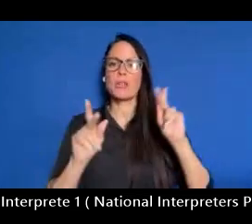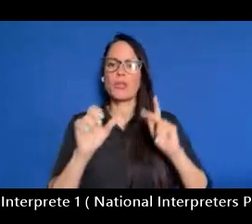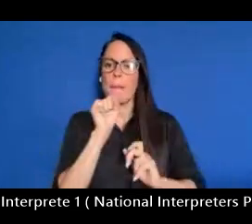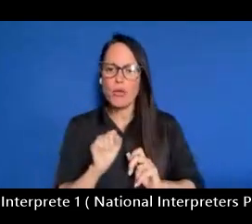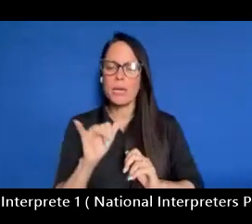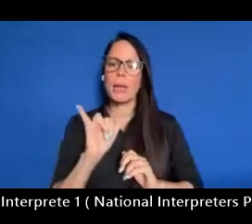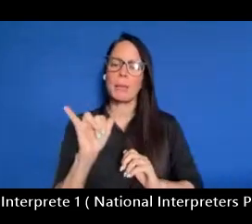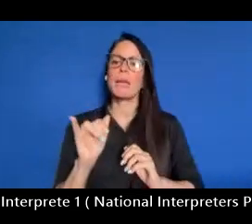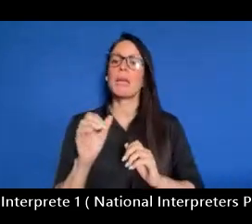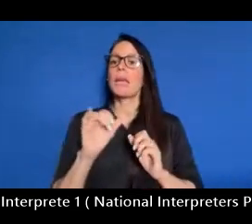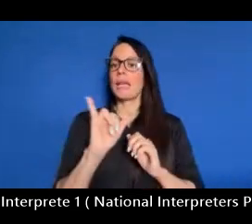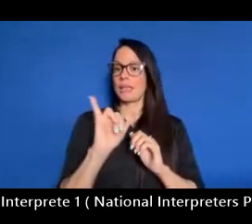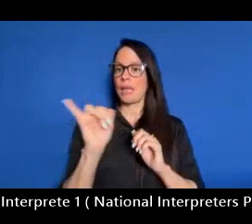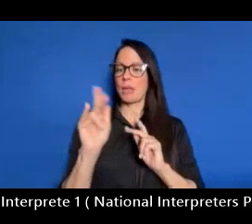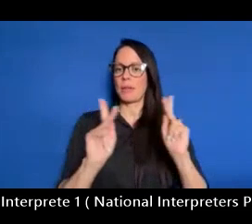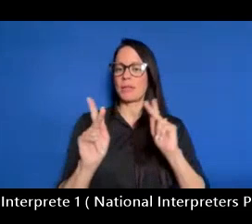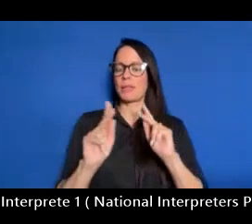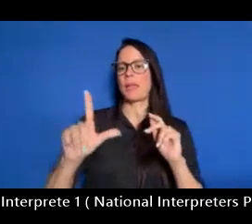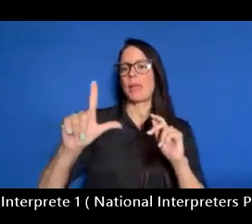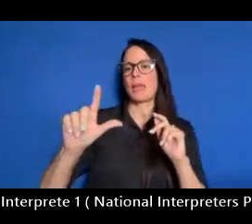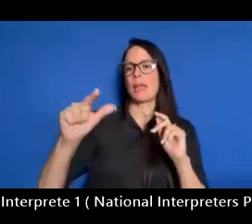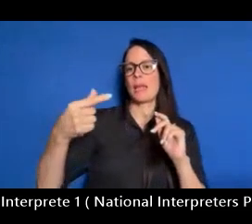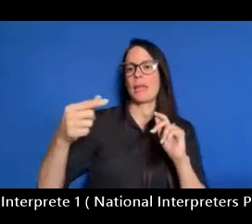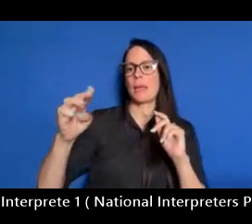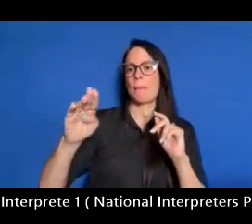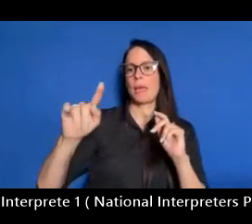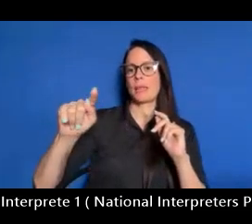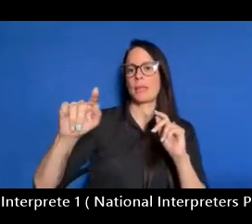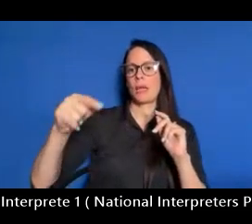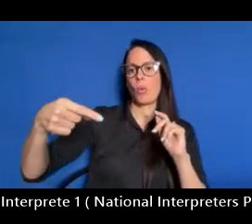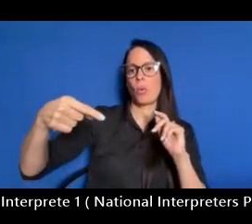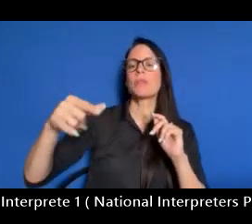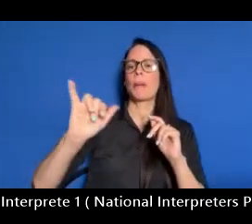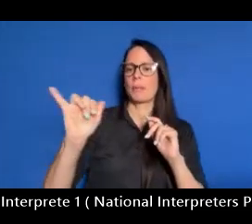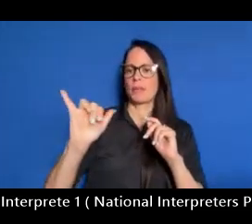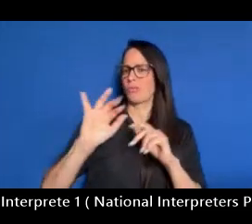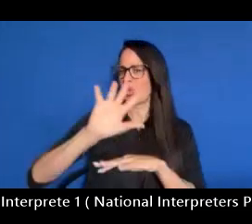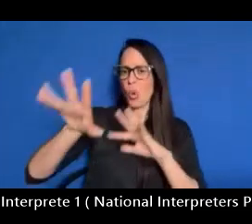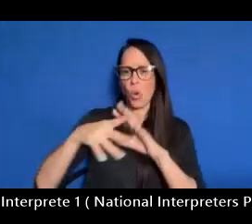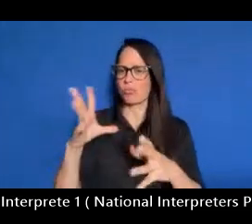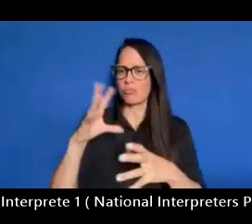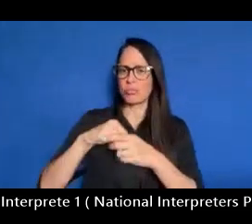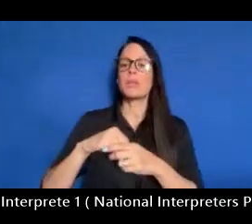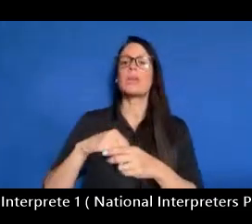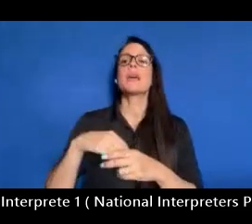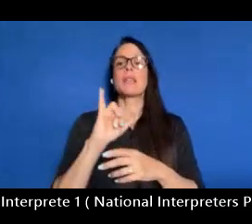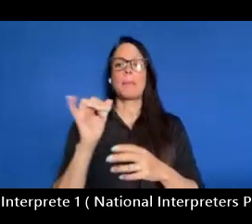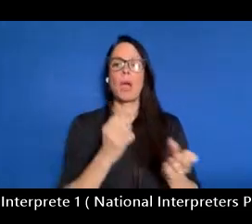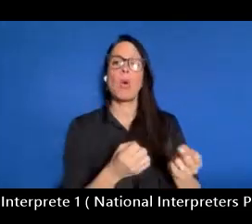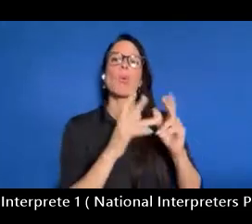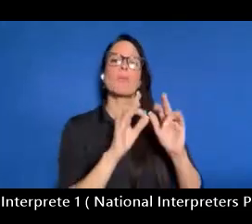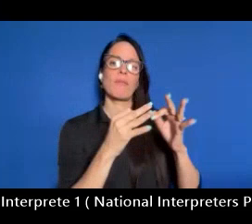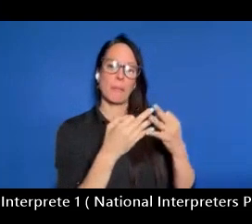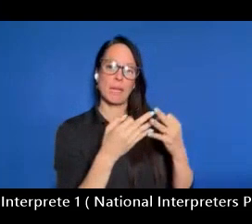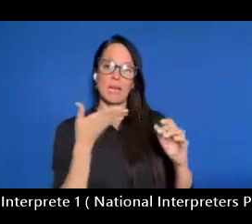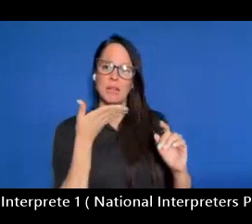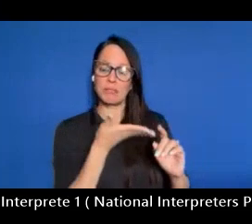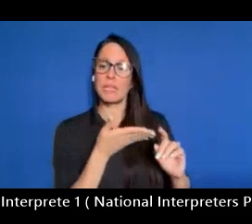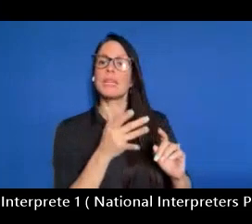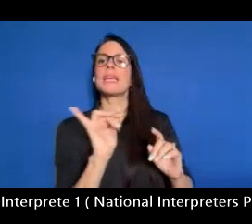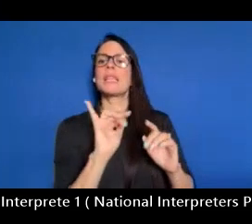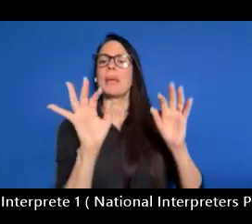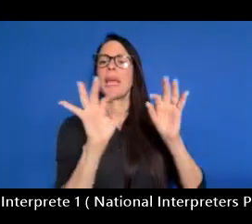poblaciones LGBTQ+. También tenemos lo que eran las unidades familiares, Y para nosotros es sumamente importante